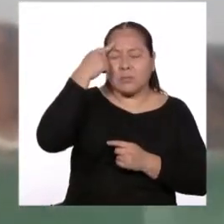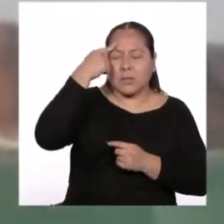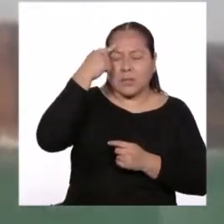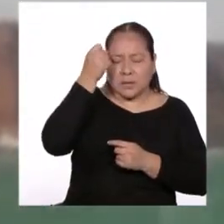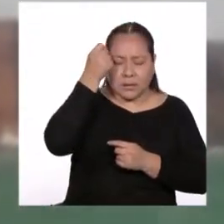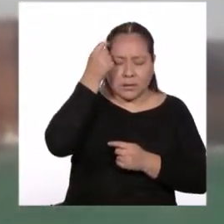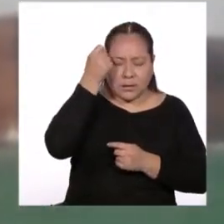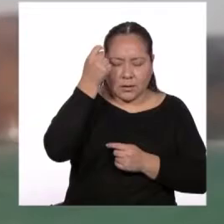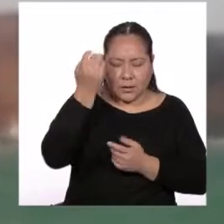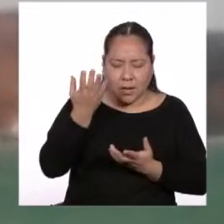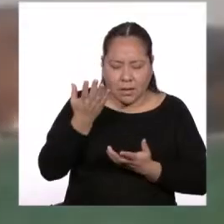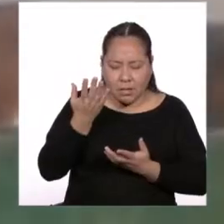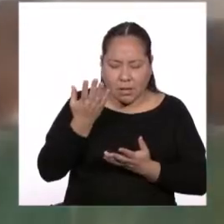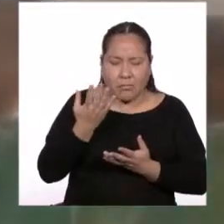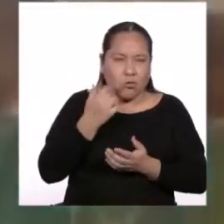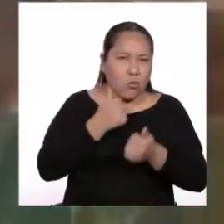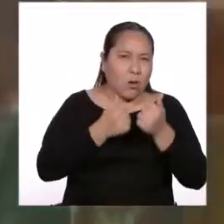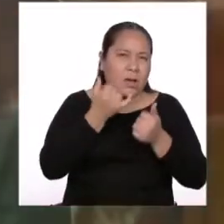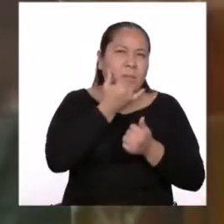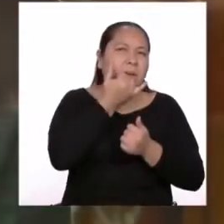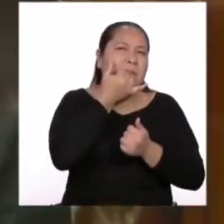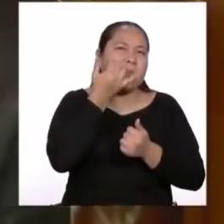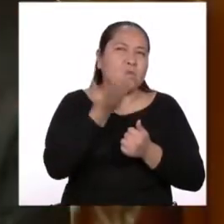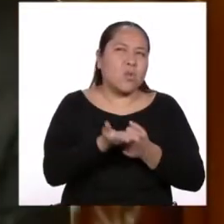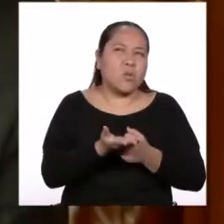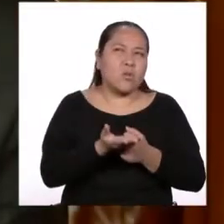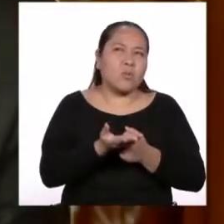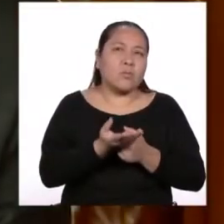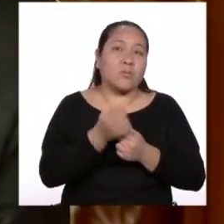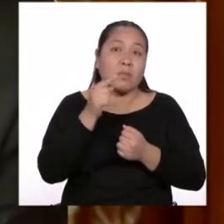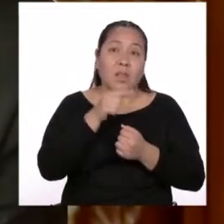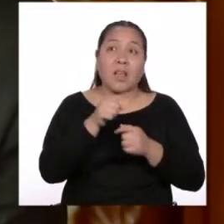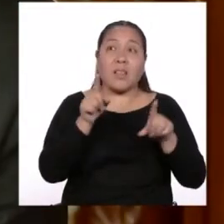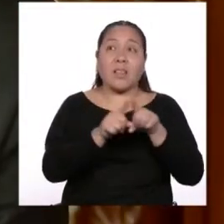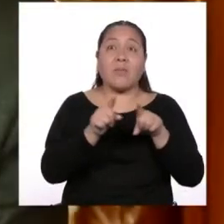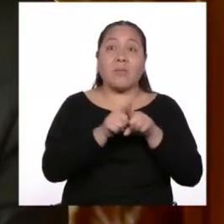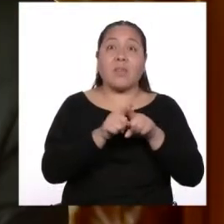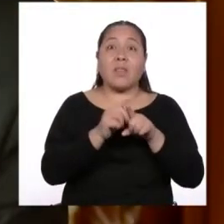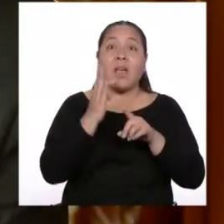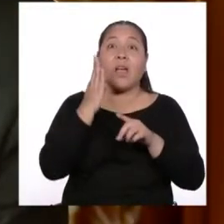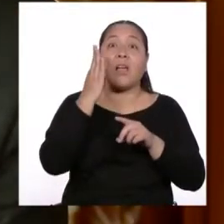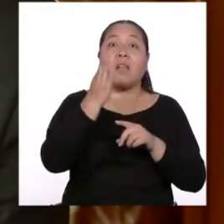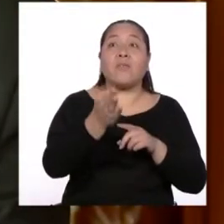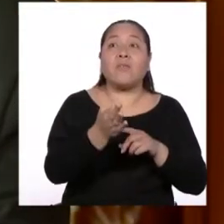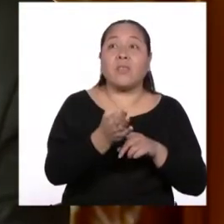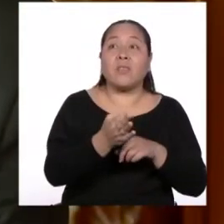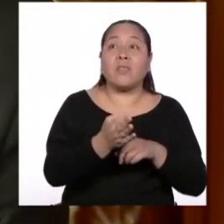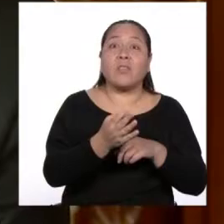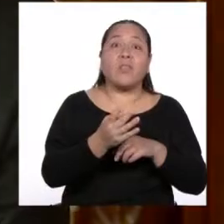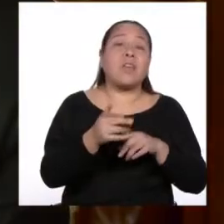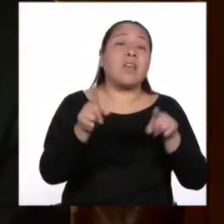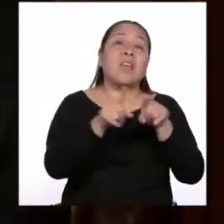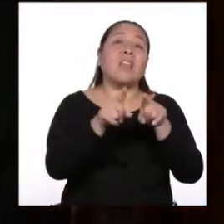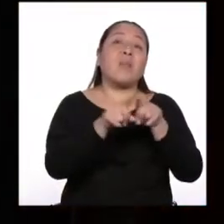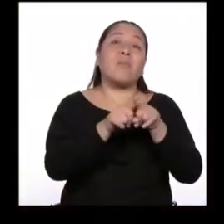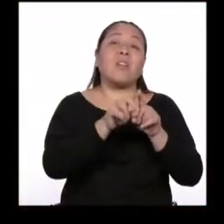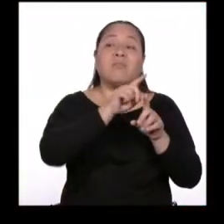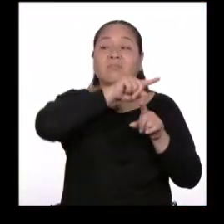de la finitud de ciertas cosas, que finalmente también él terminará siendo una de tantas sombras, ¿no?